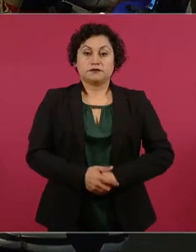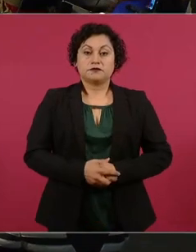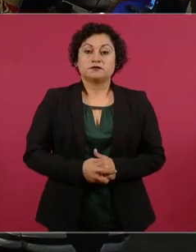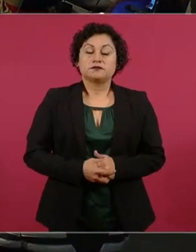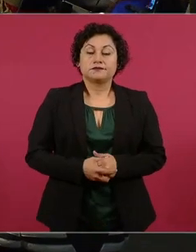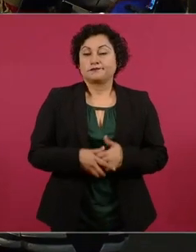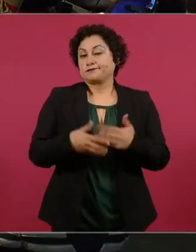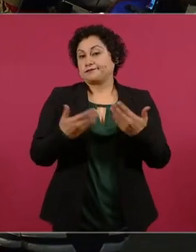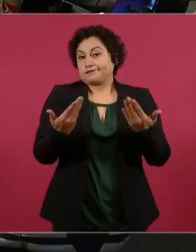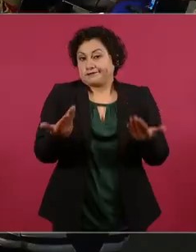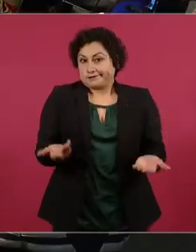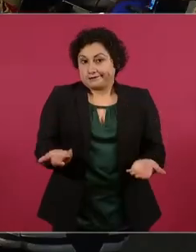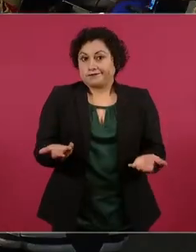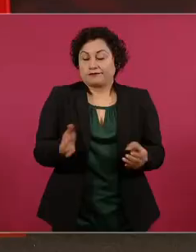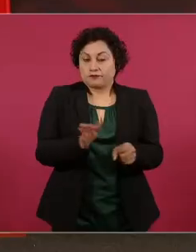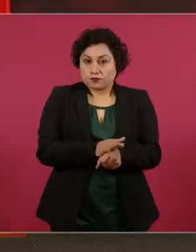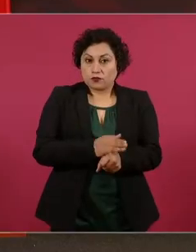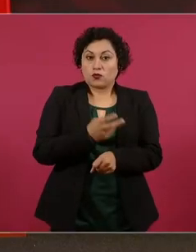no queremos que esto